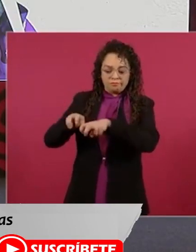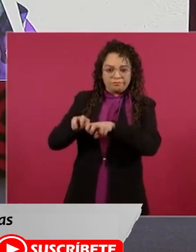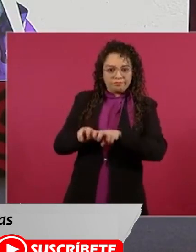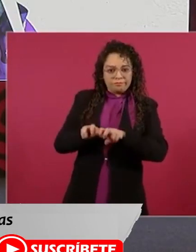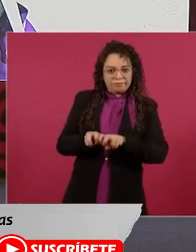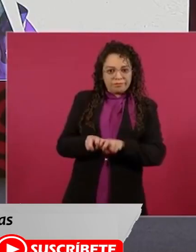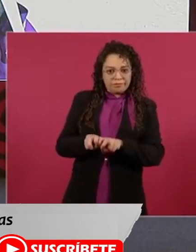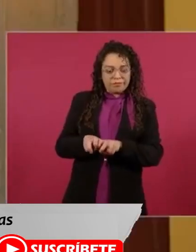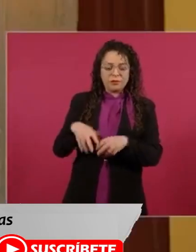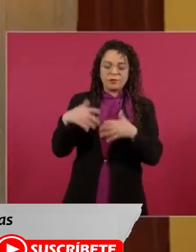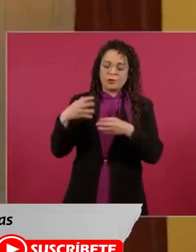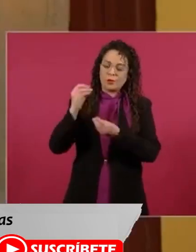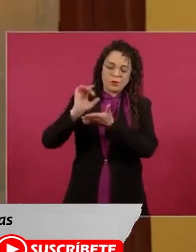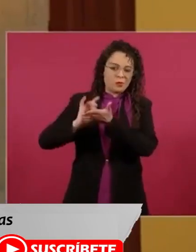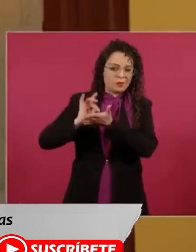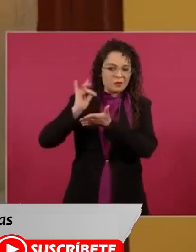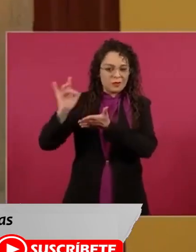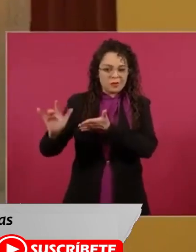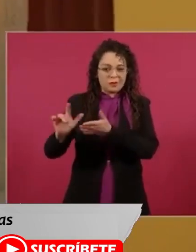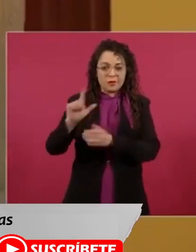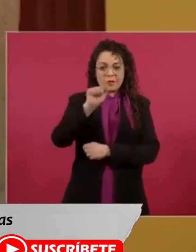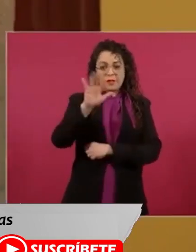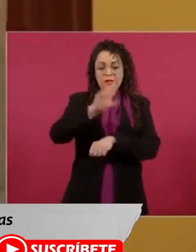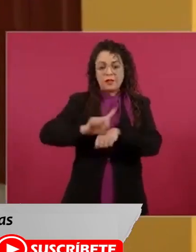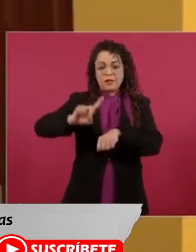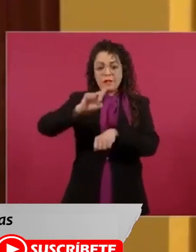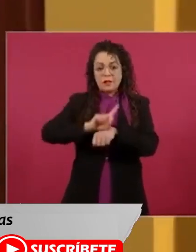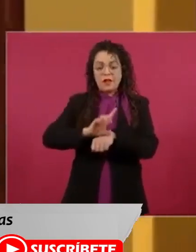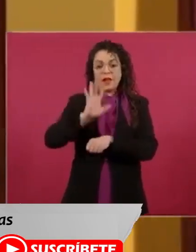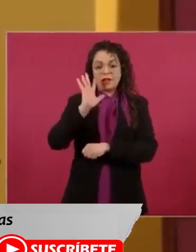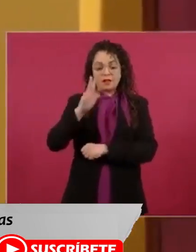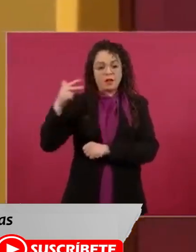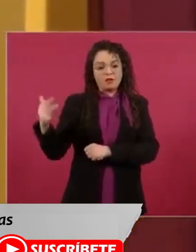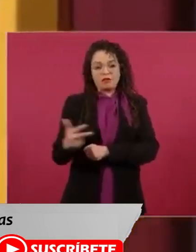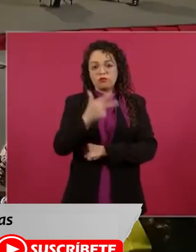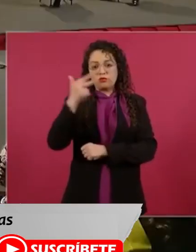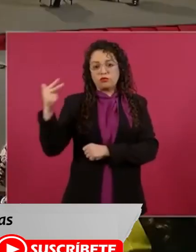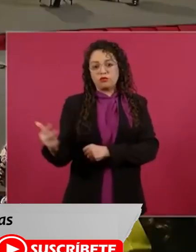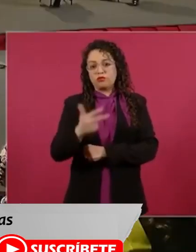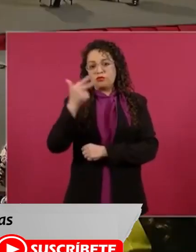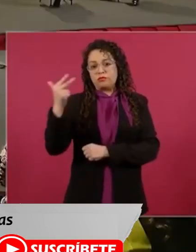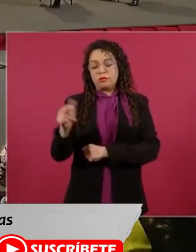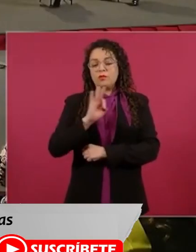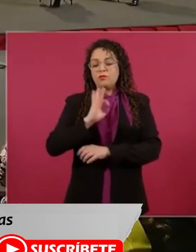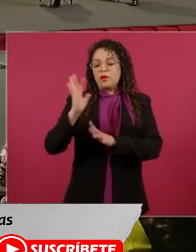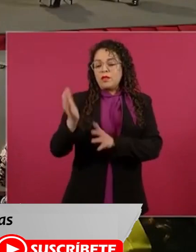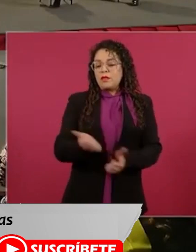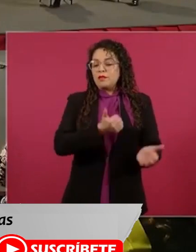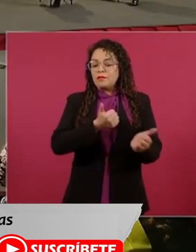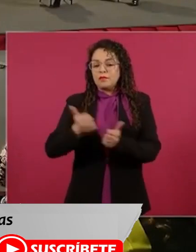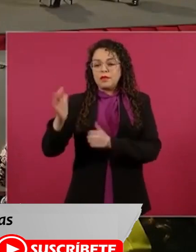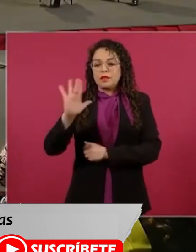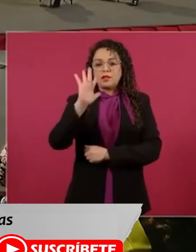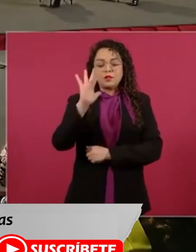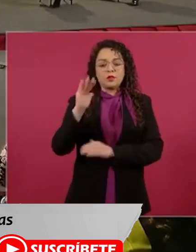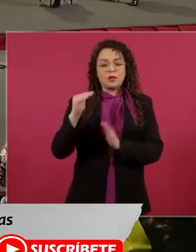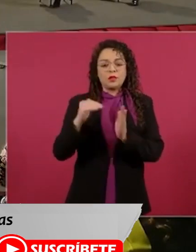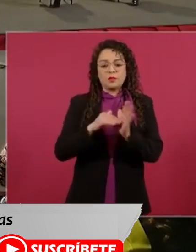estos 55 días de operaciones, hemos tenido la capacidad de transportar a 50 mil